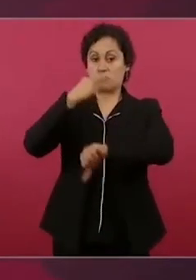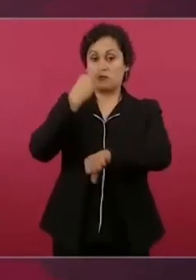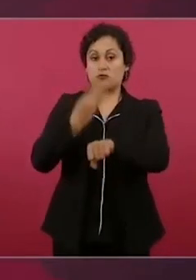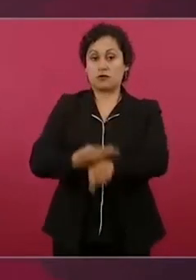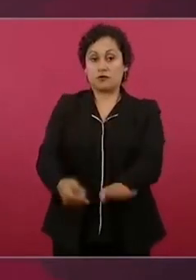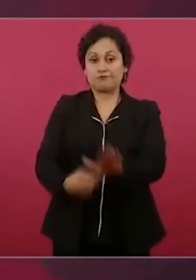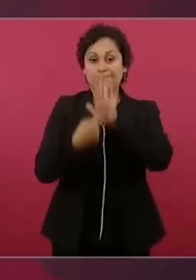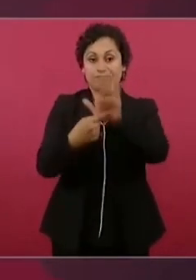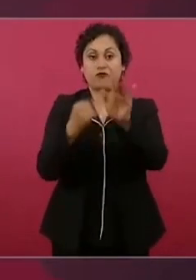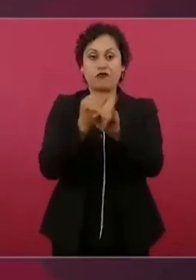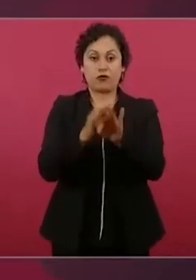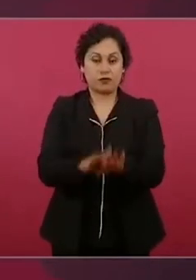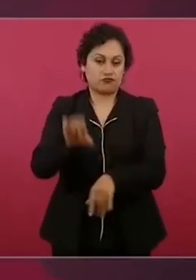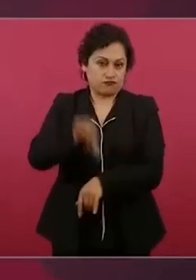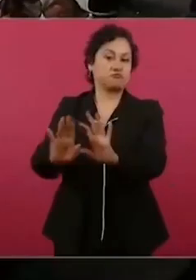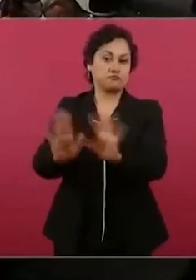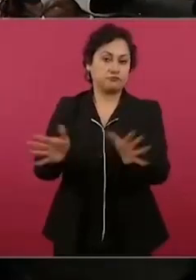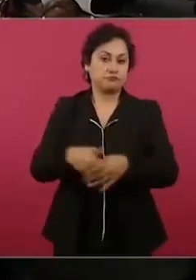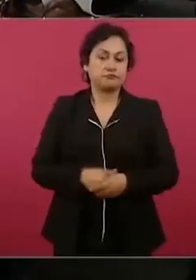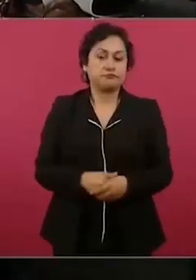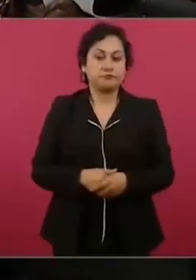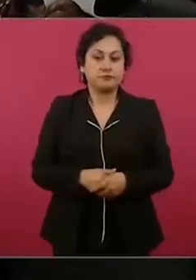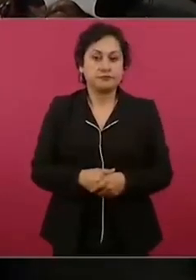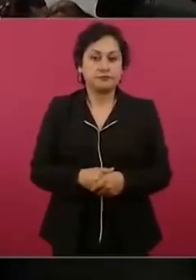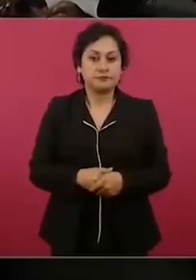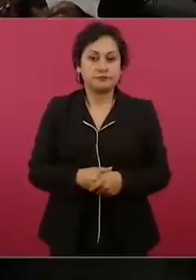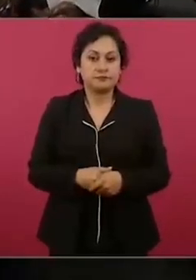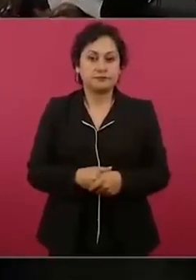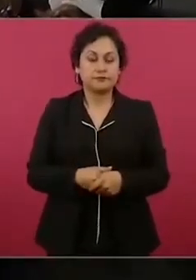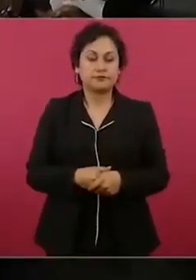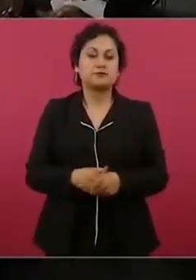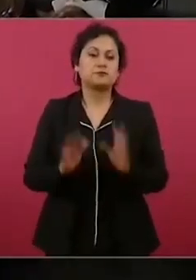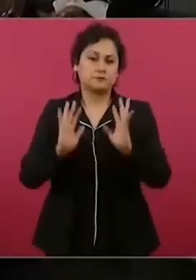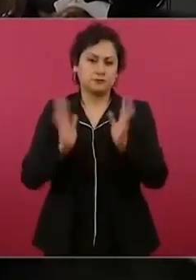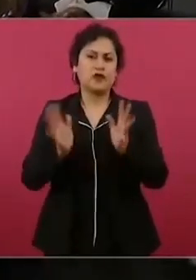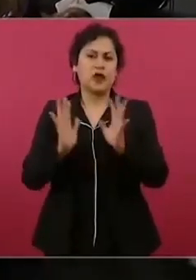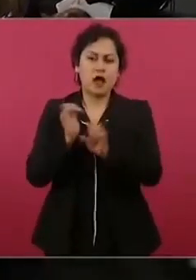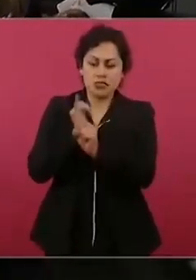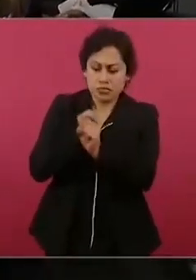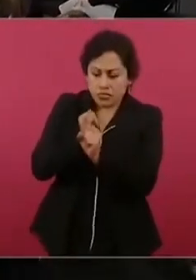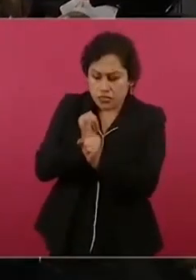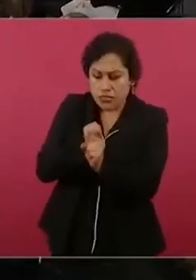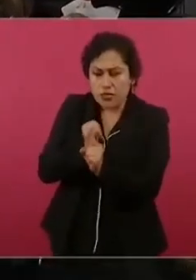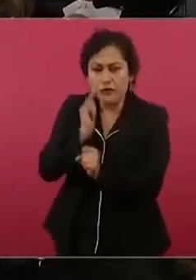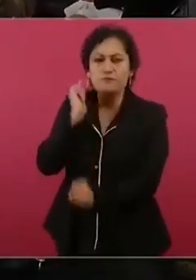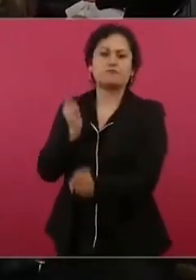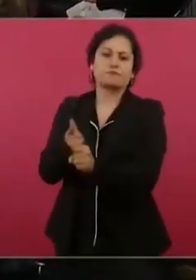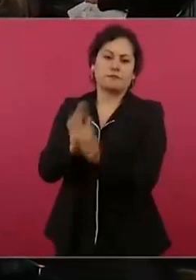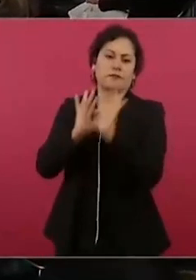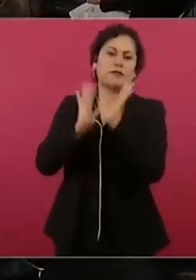y hay vigilancia constante y ya se conoce el móvil